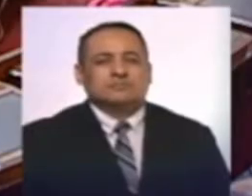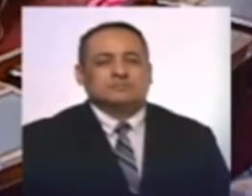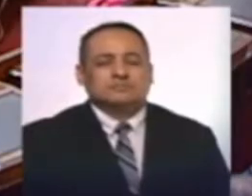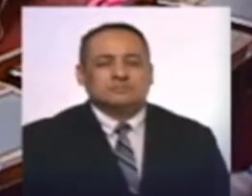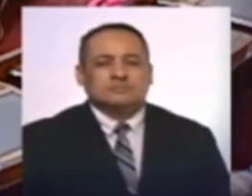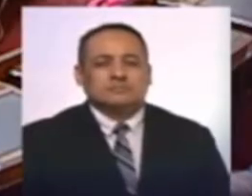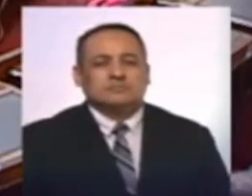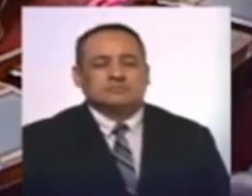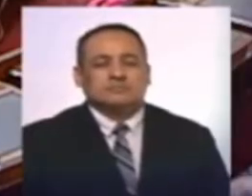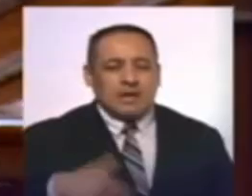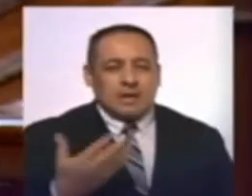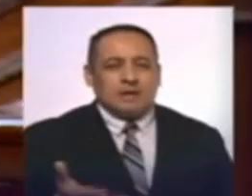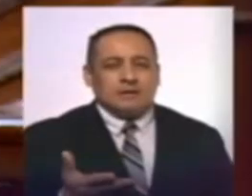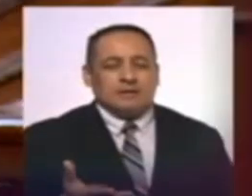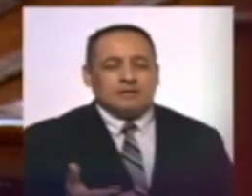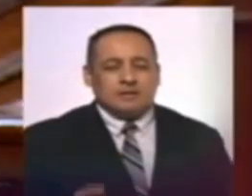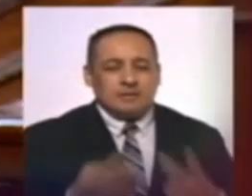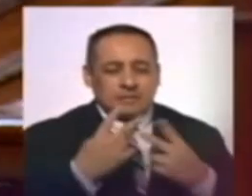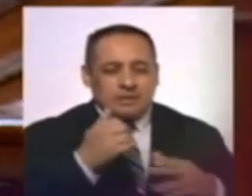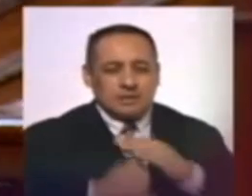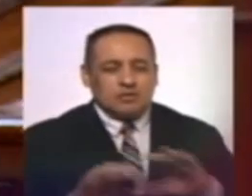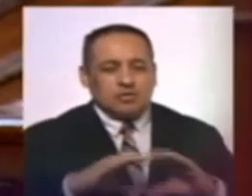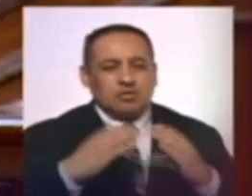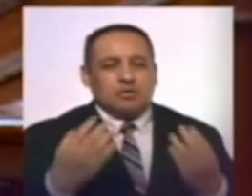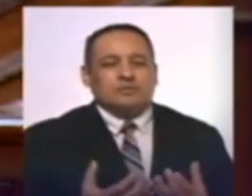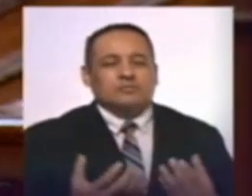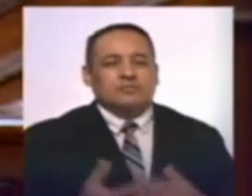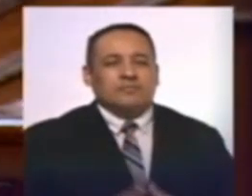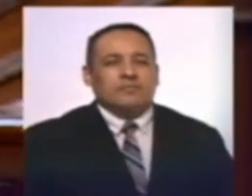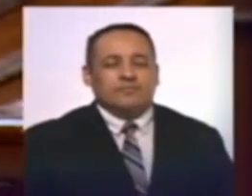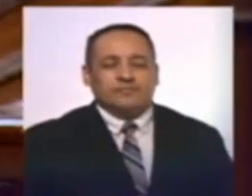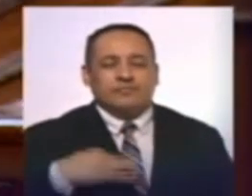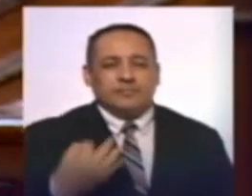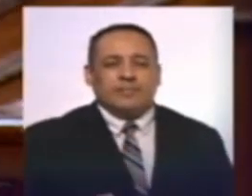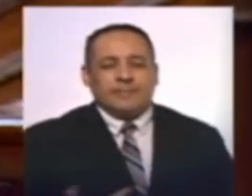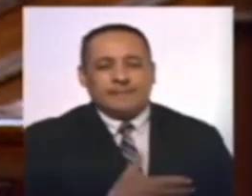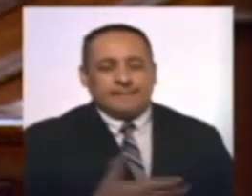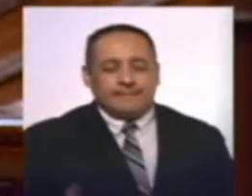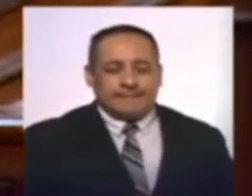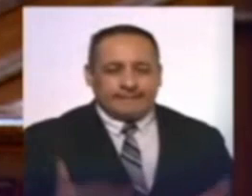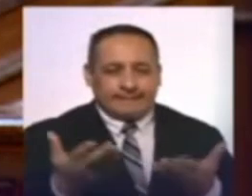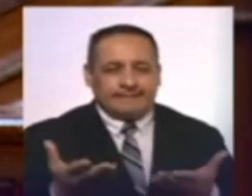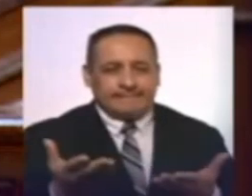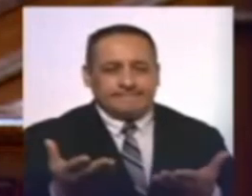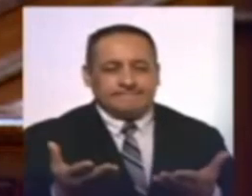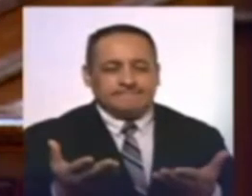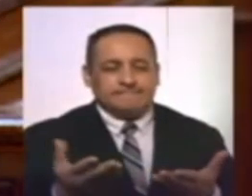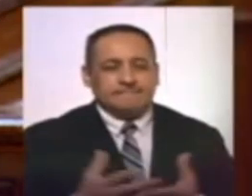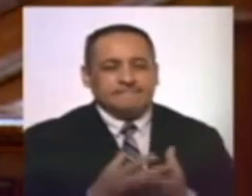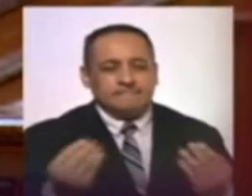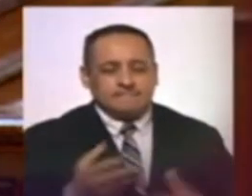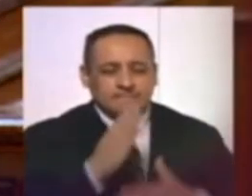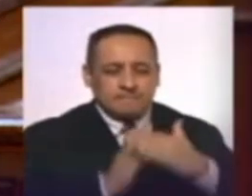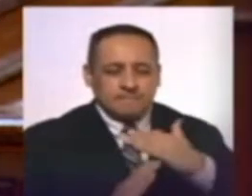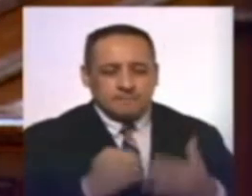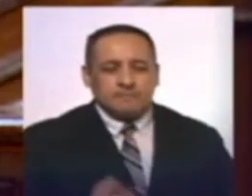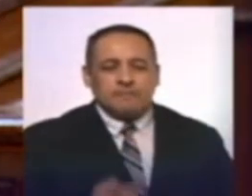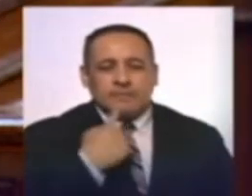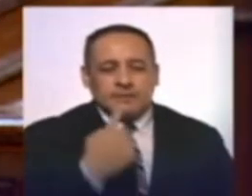bancadas existentes en el Parlamento. Señor Presidente, con mucha humildad le